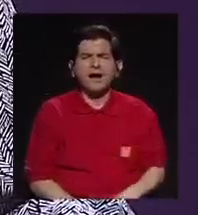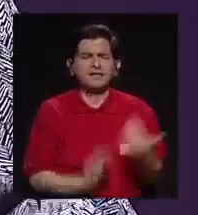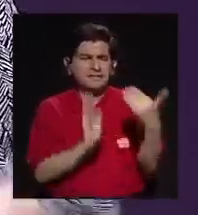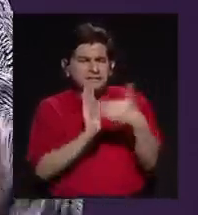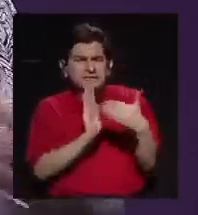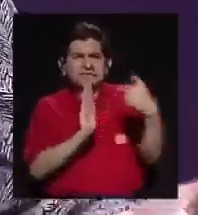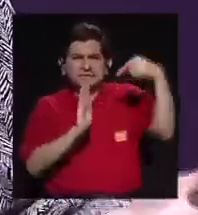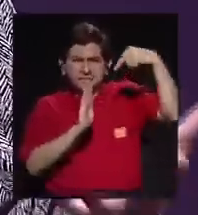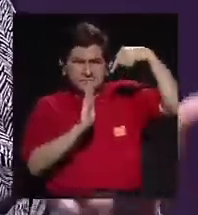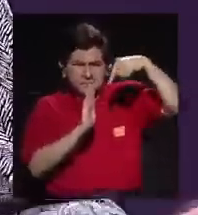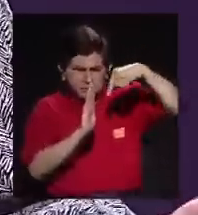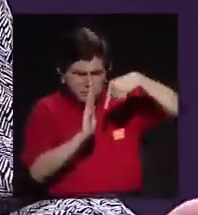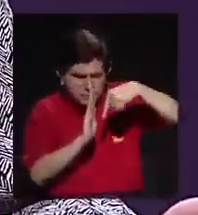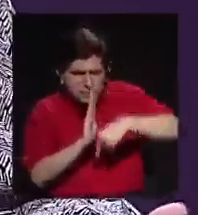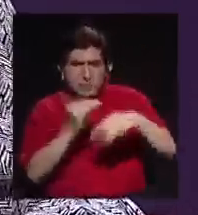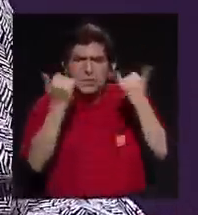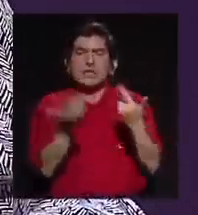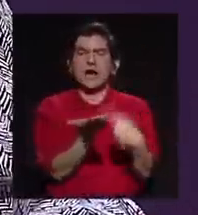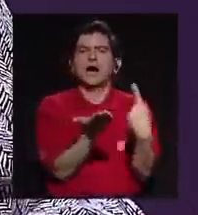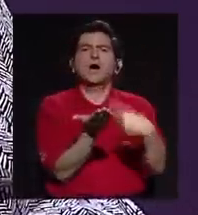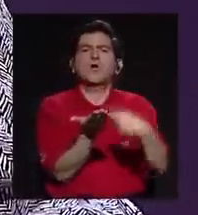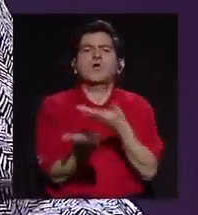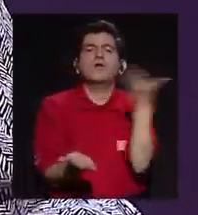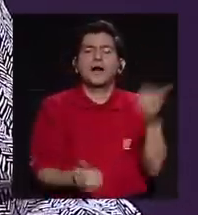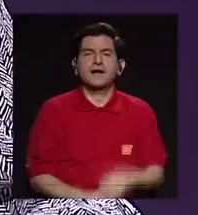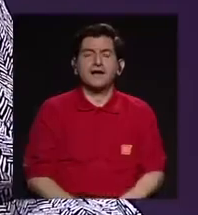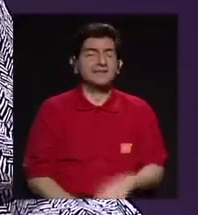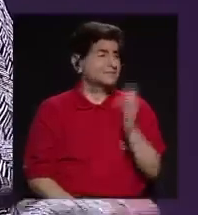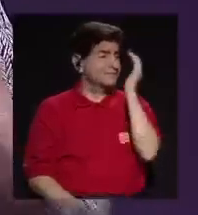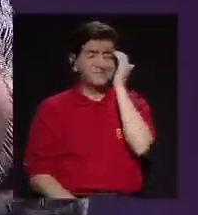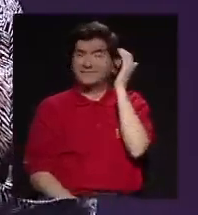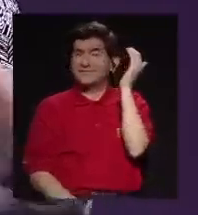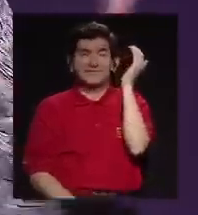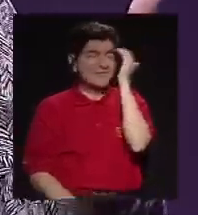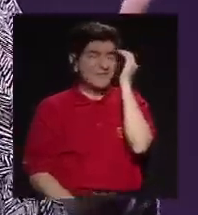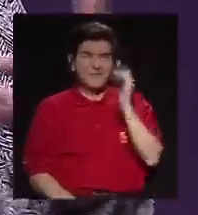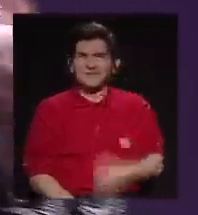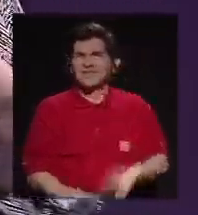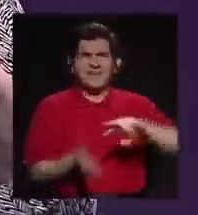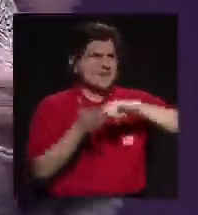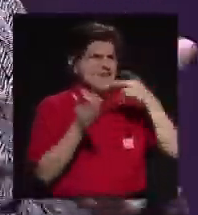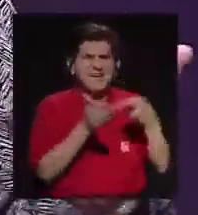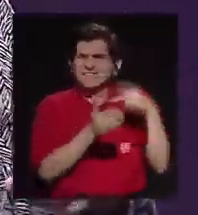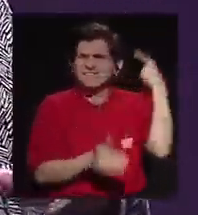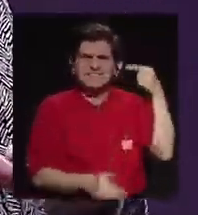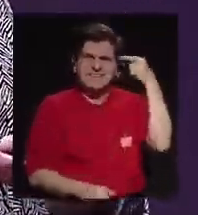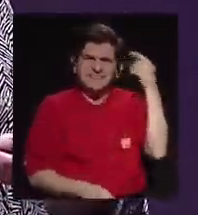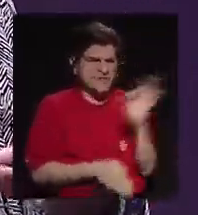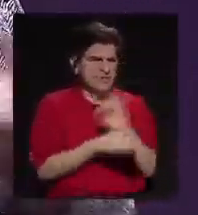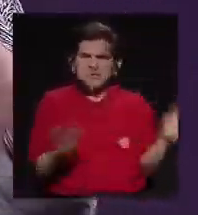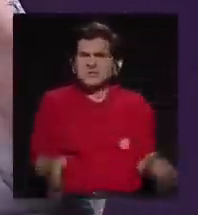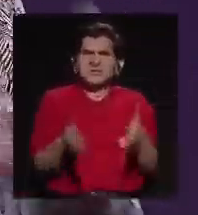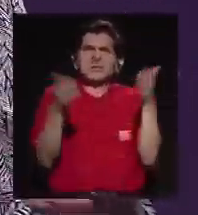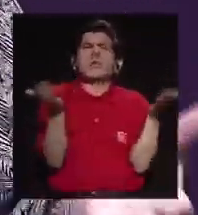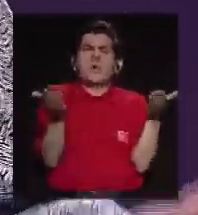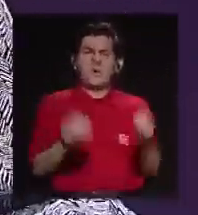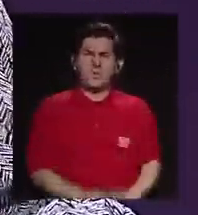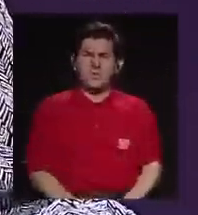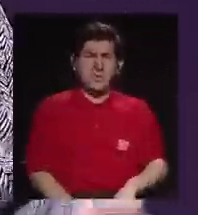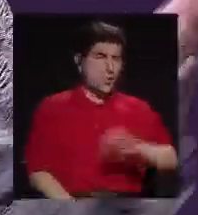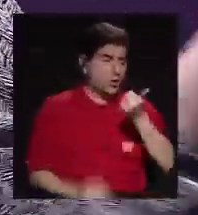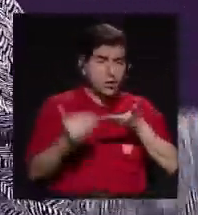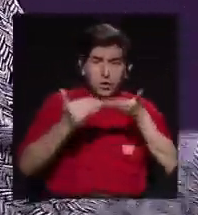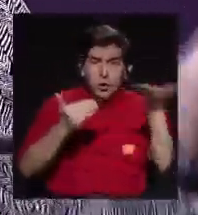muchísimo, ¿verdad?, y que ahora está sobre la mesa, es el gran desconocimiento sobre qué es el Estado, cómo funciona el Estado. Y sé que hay